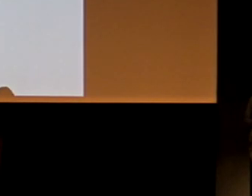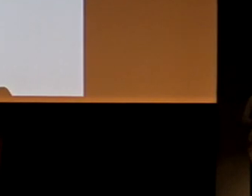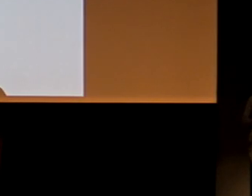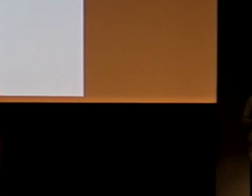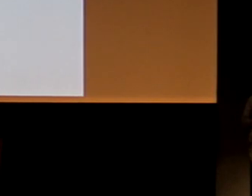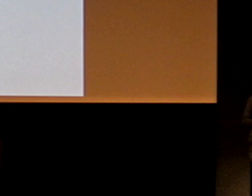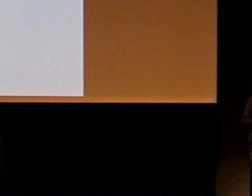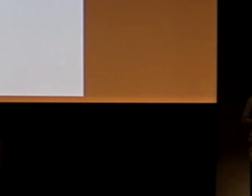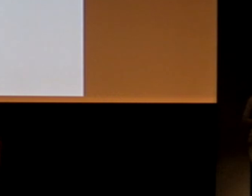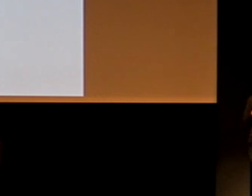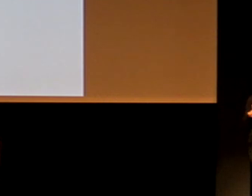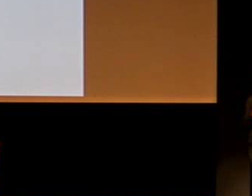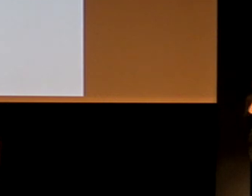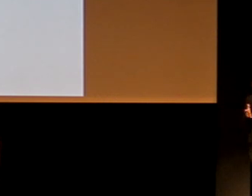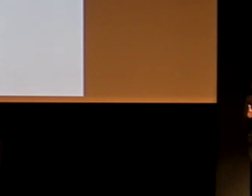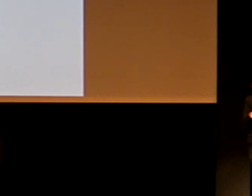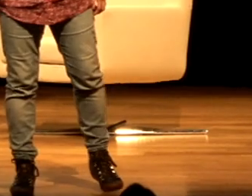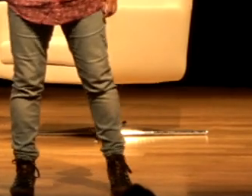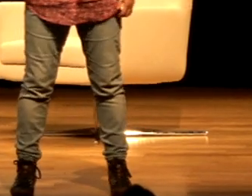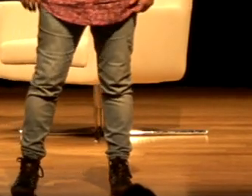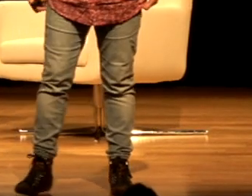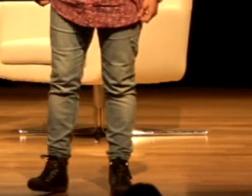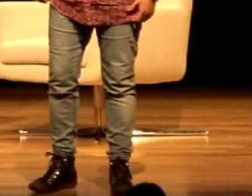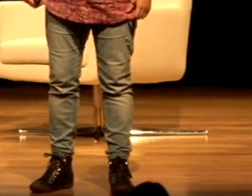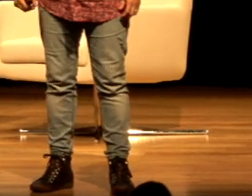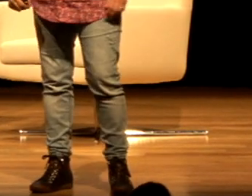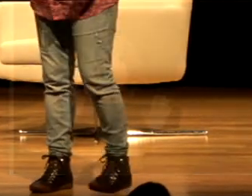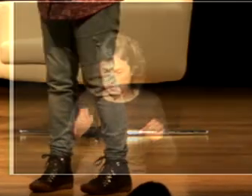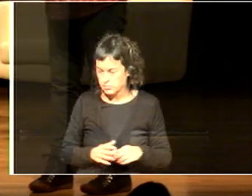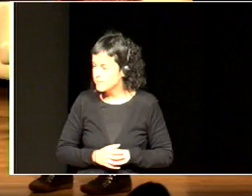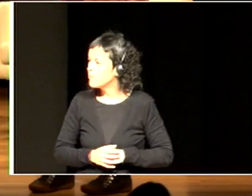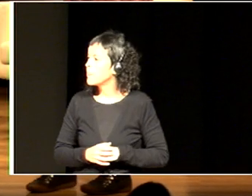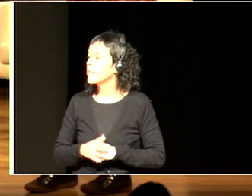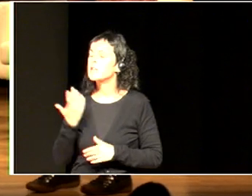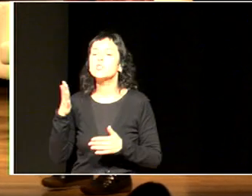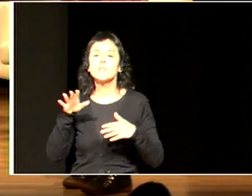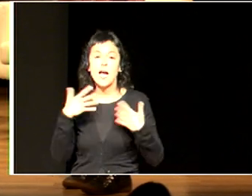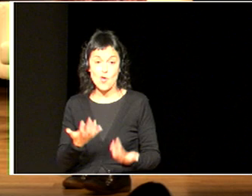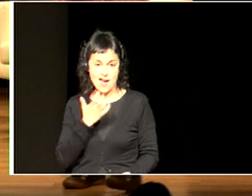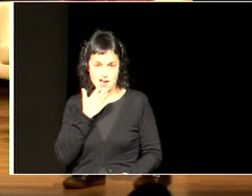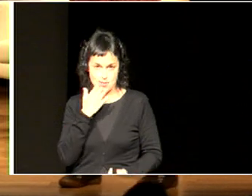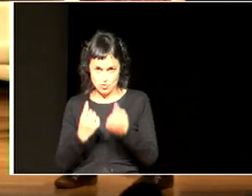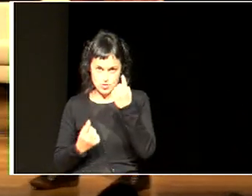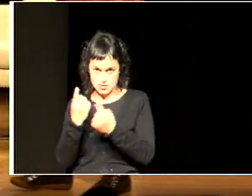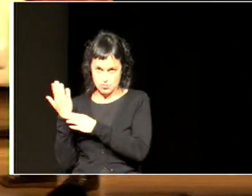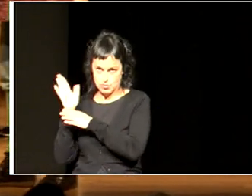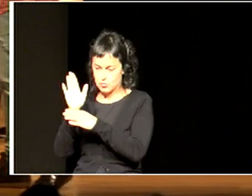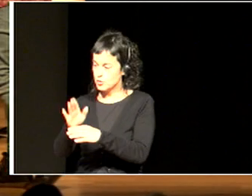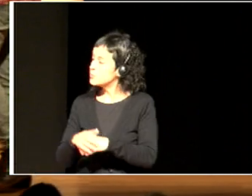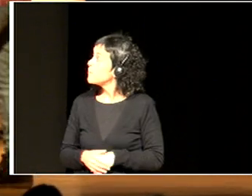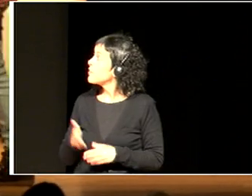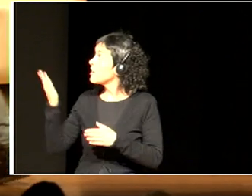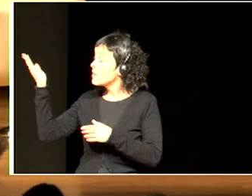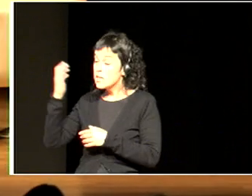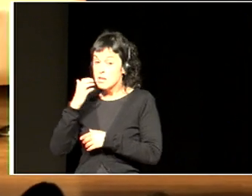si no no importa salimos bien vamos a ver algunos ejemplos vale en estos ejemplos